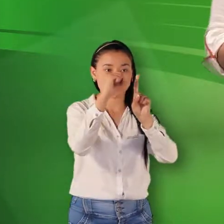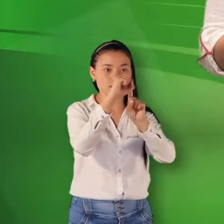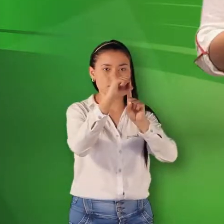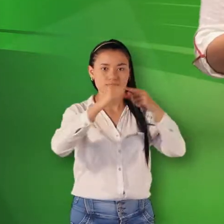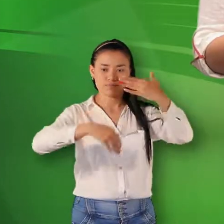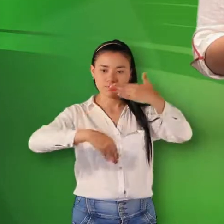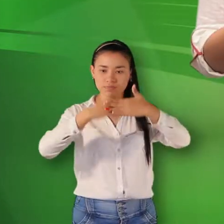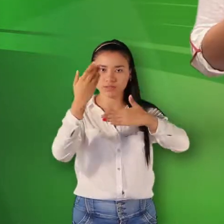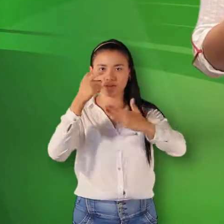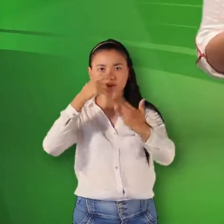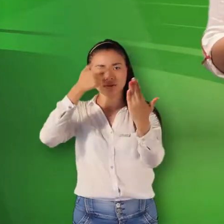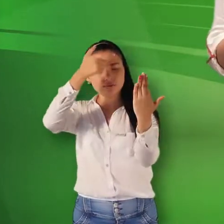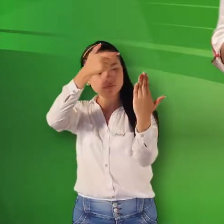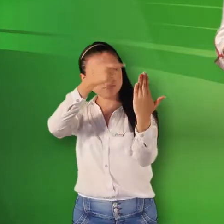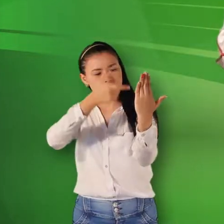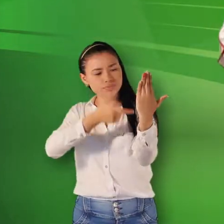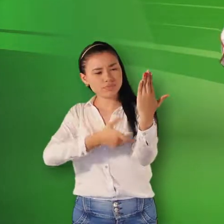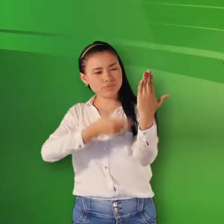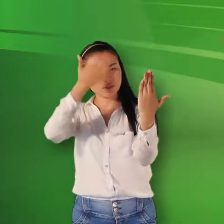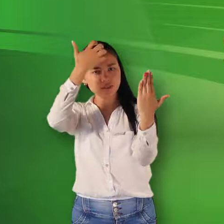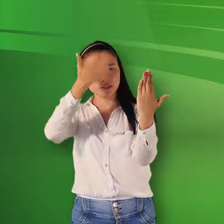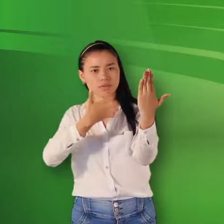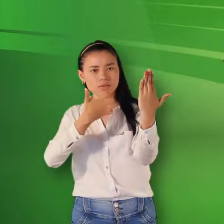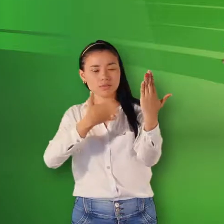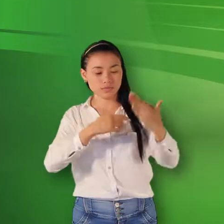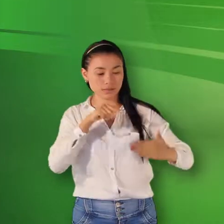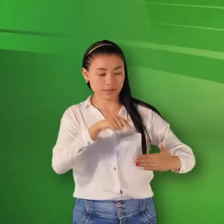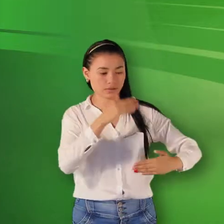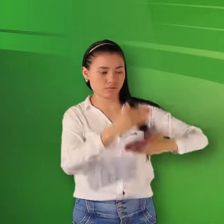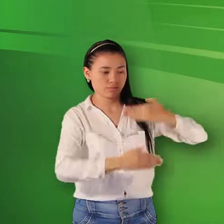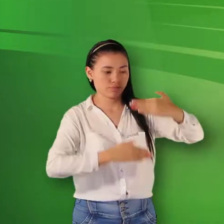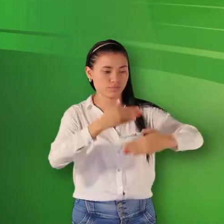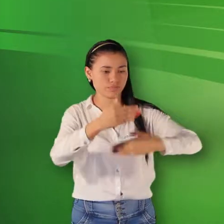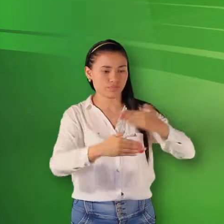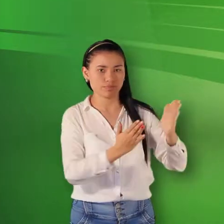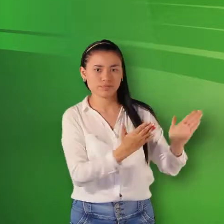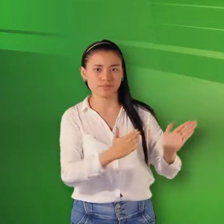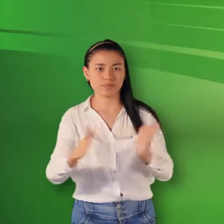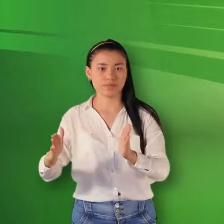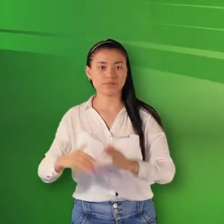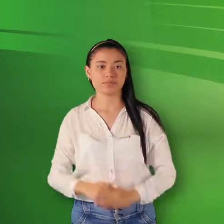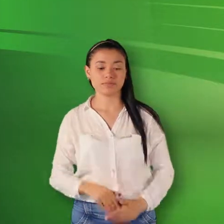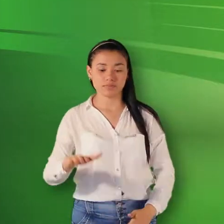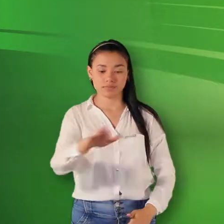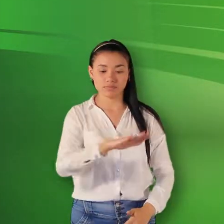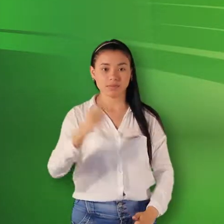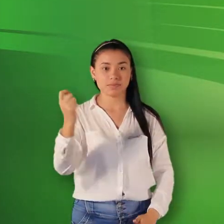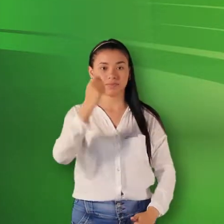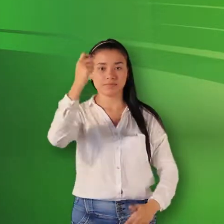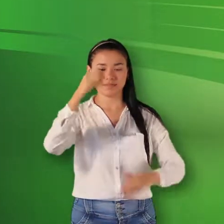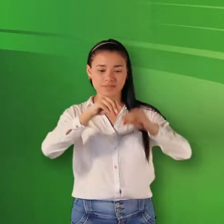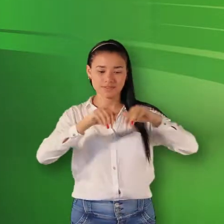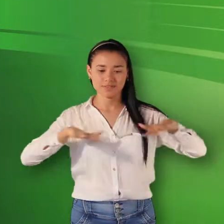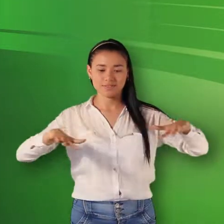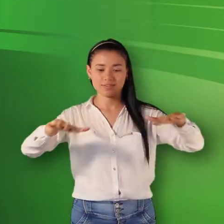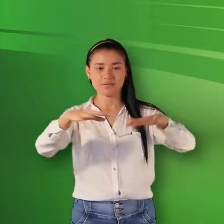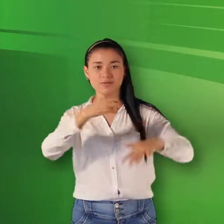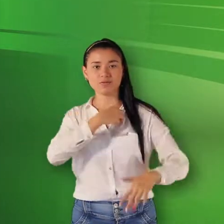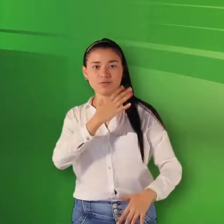socialización, ejecución y seguimiento y evaluación de este plan de desarrollo para hacer del META la